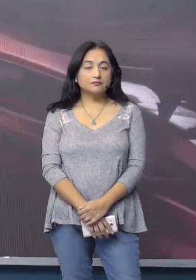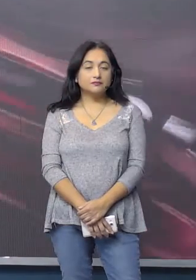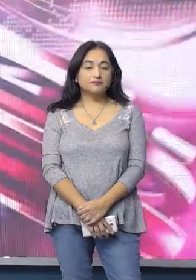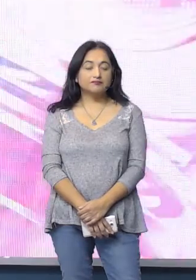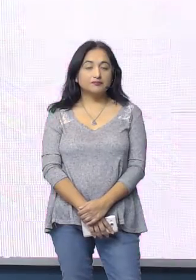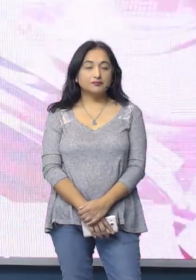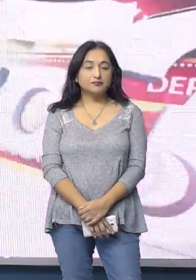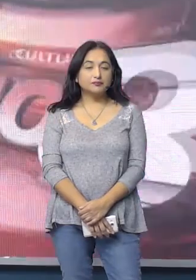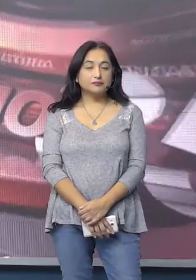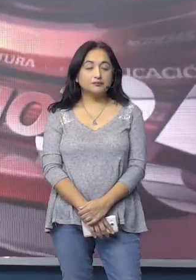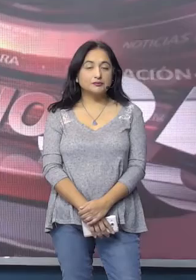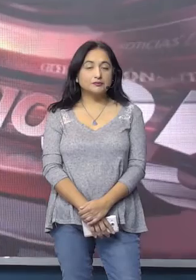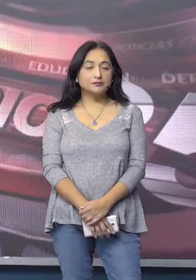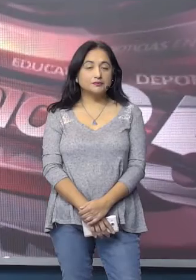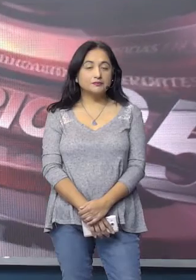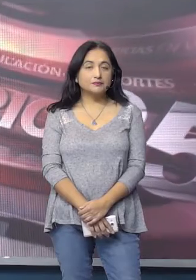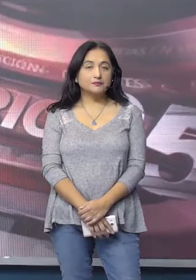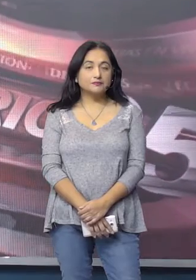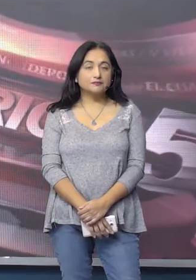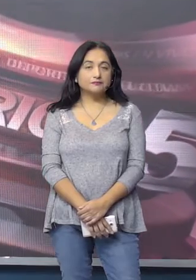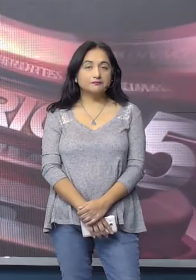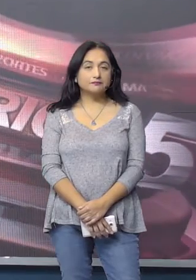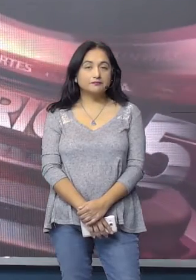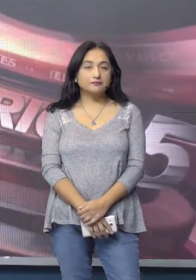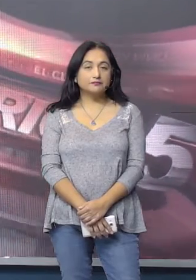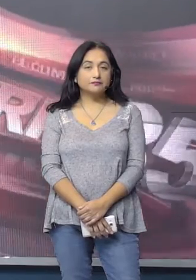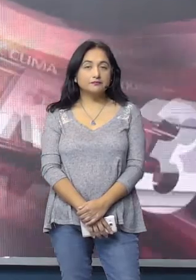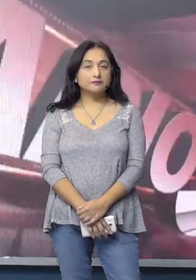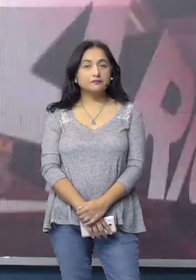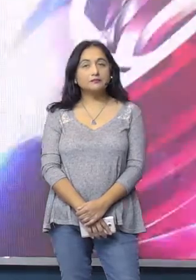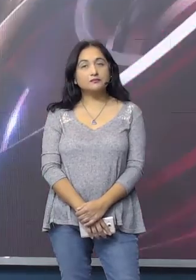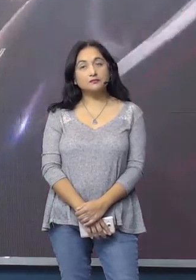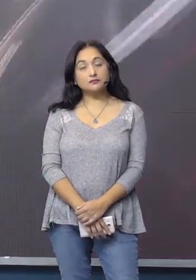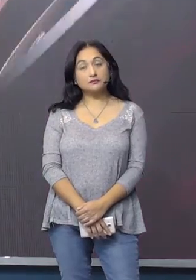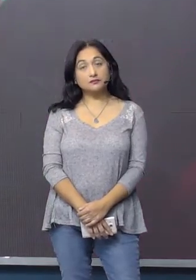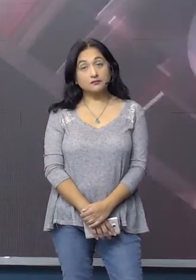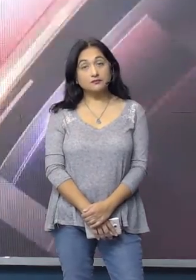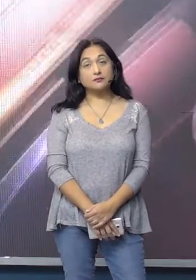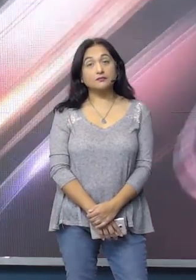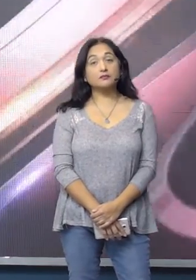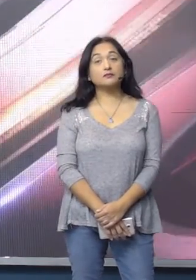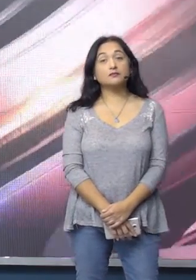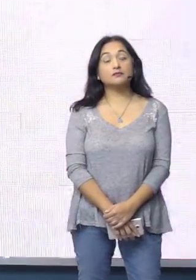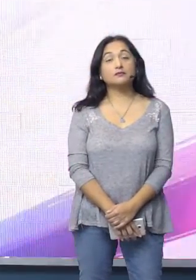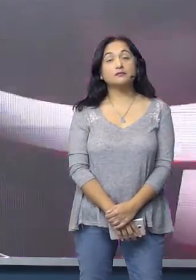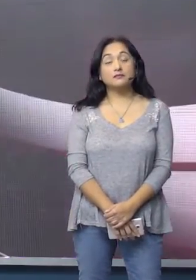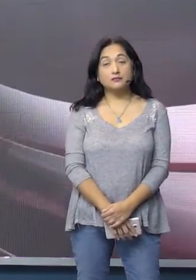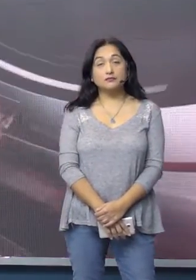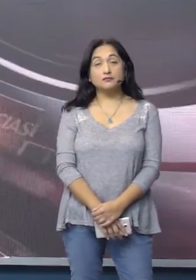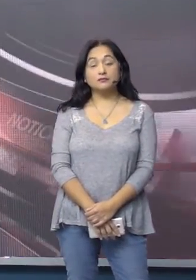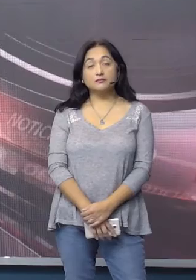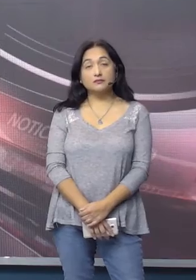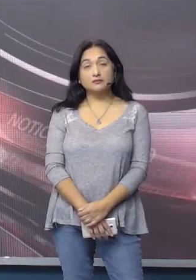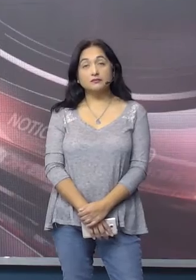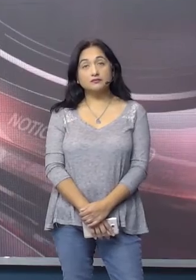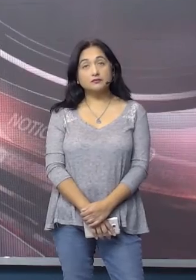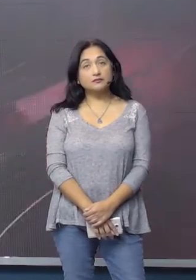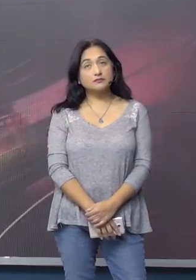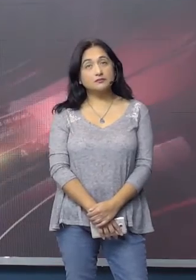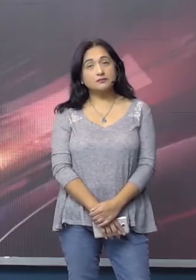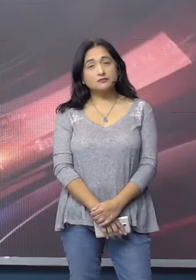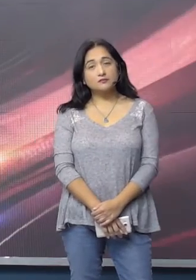mes de julio a lo mejor puede tener involucrado a los docentes en una doble tarea.